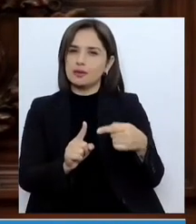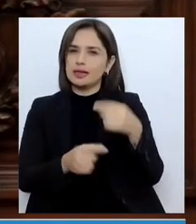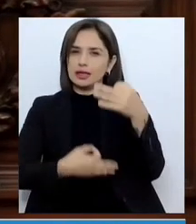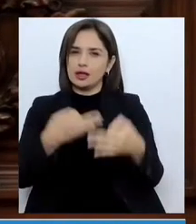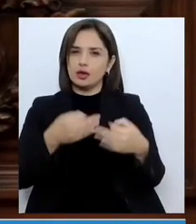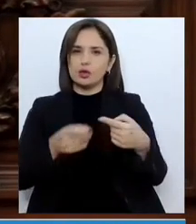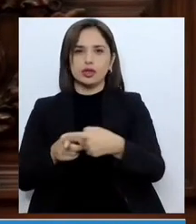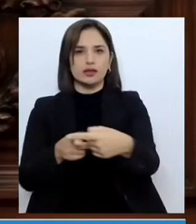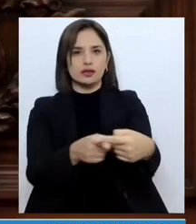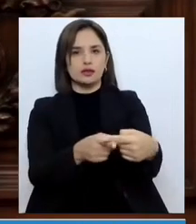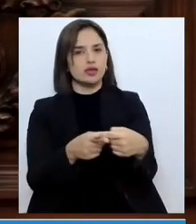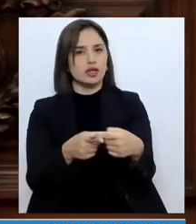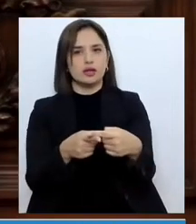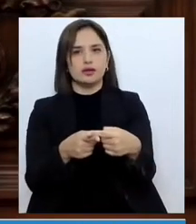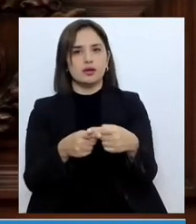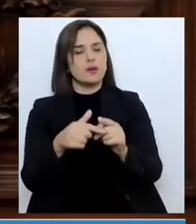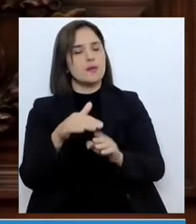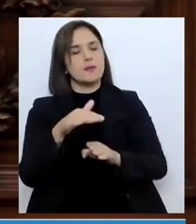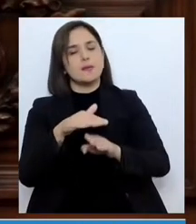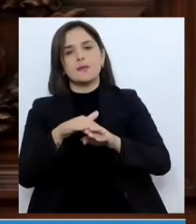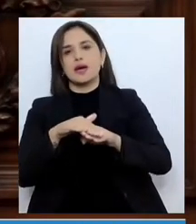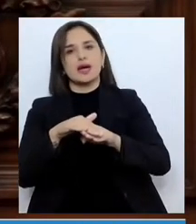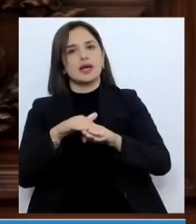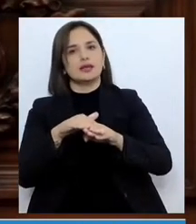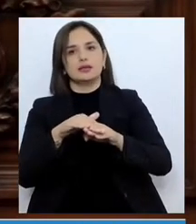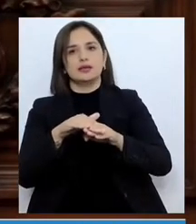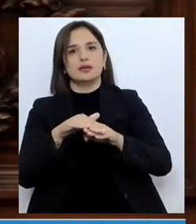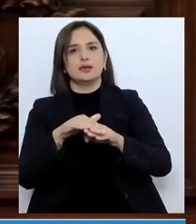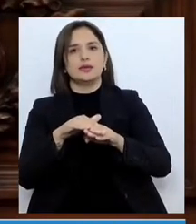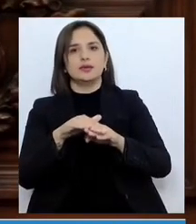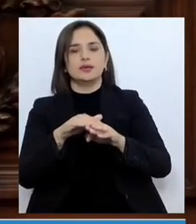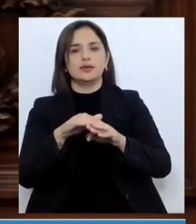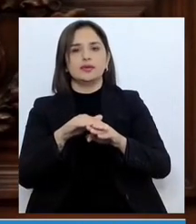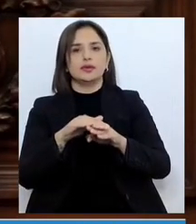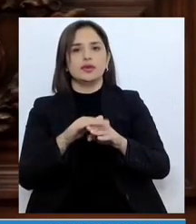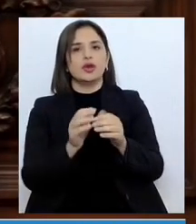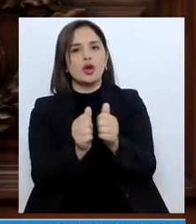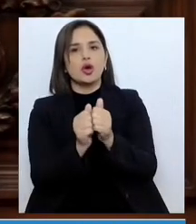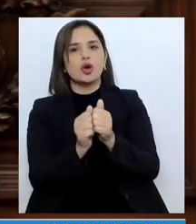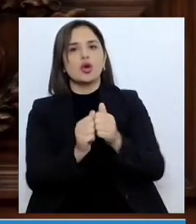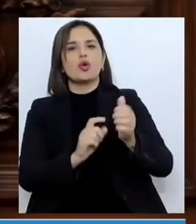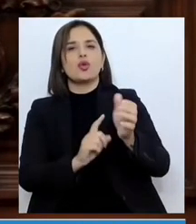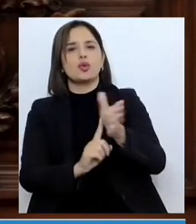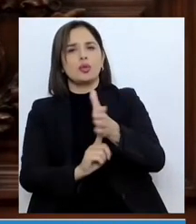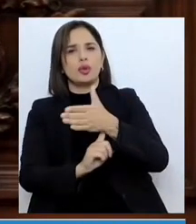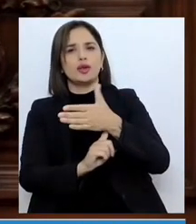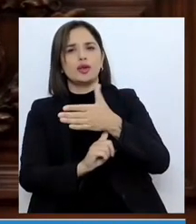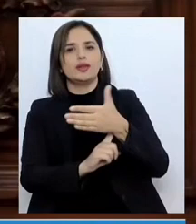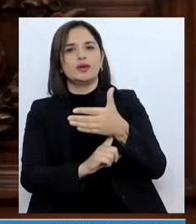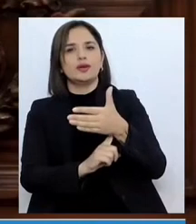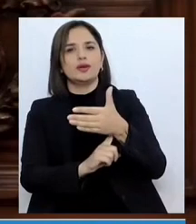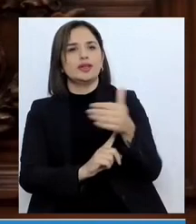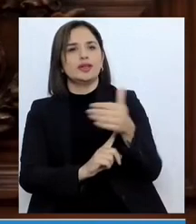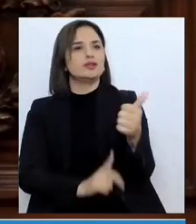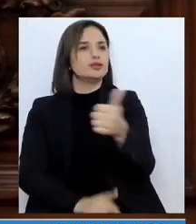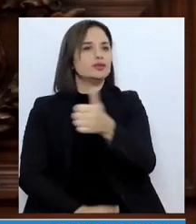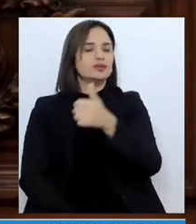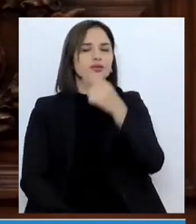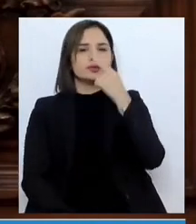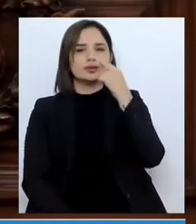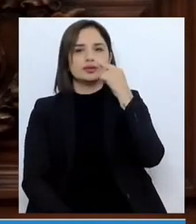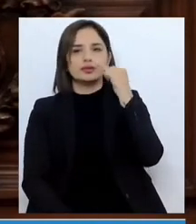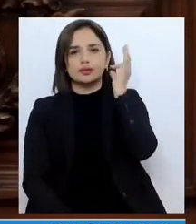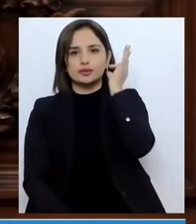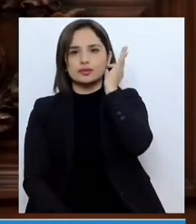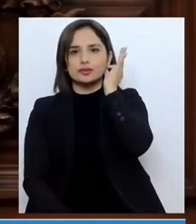en su más amplio espectro. Compatriotas, todos, todas, nos